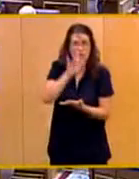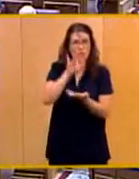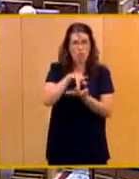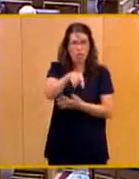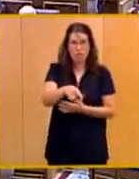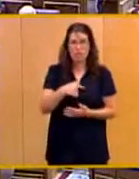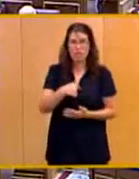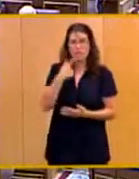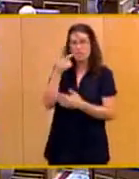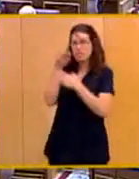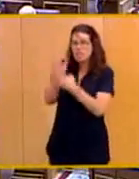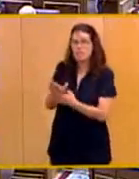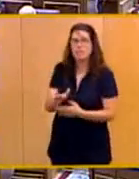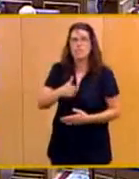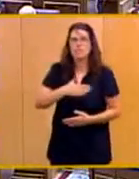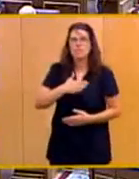patriotismo.